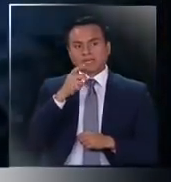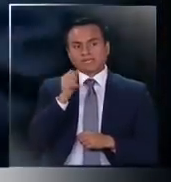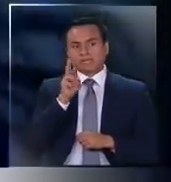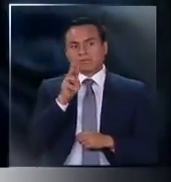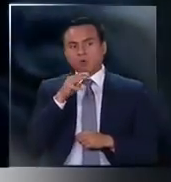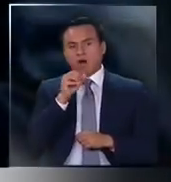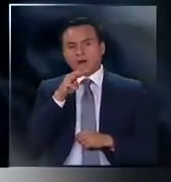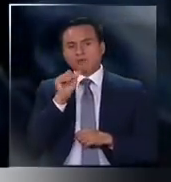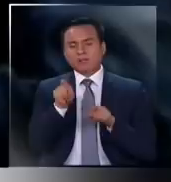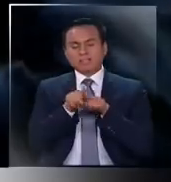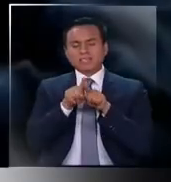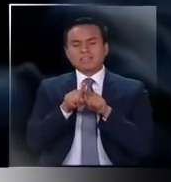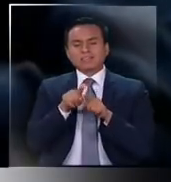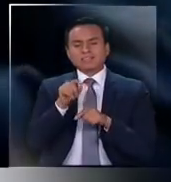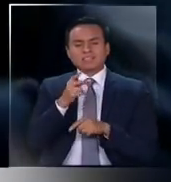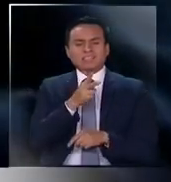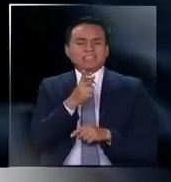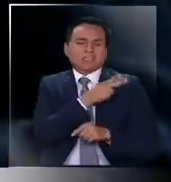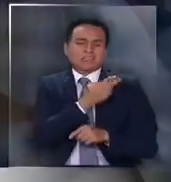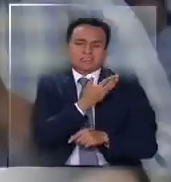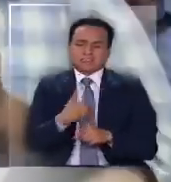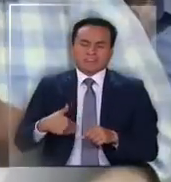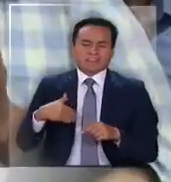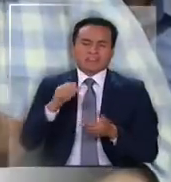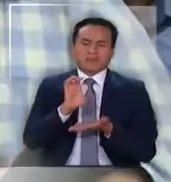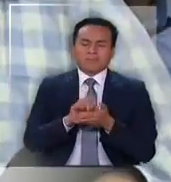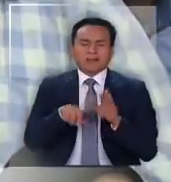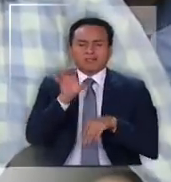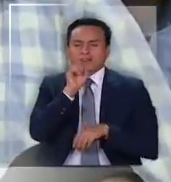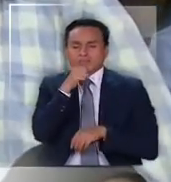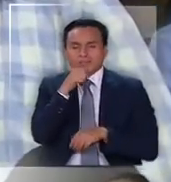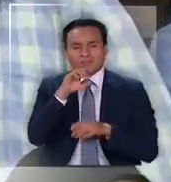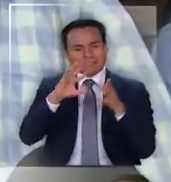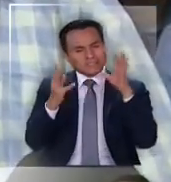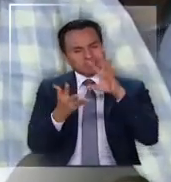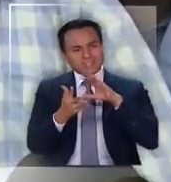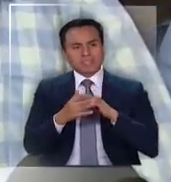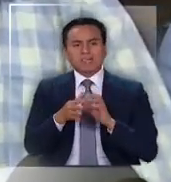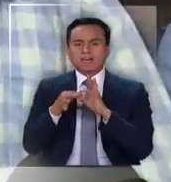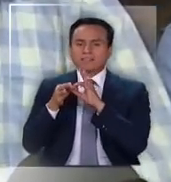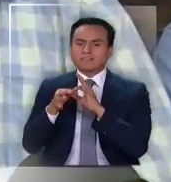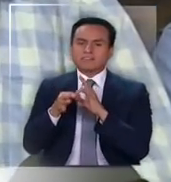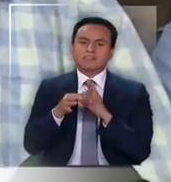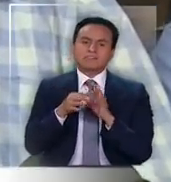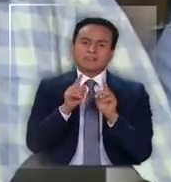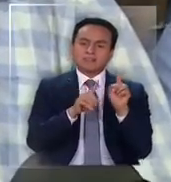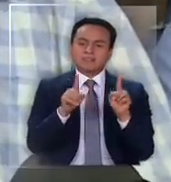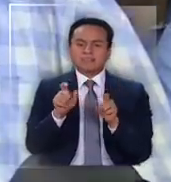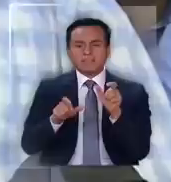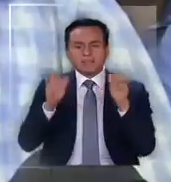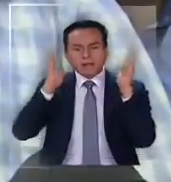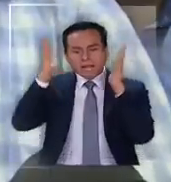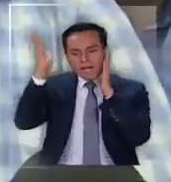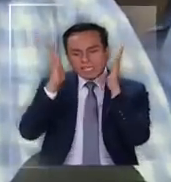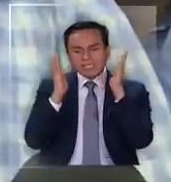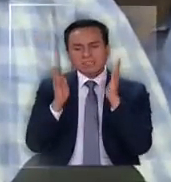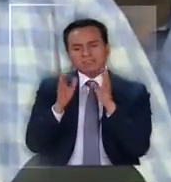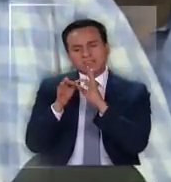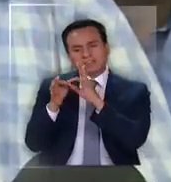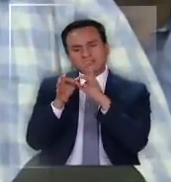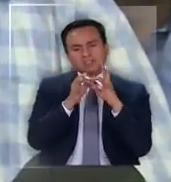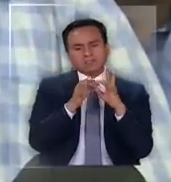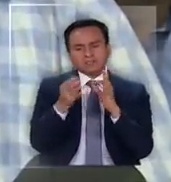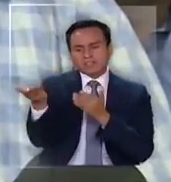el jefe de Estado más longevo del planeta. Quiero agradecer a la gente de Malasia. La mayoría de ustedes